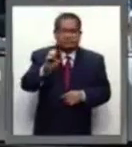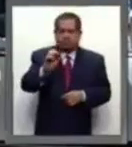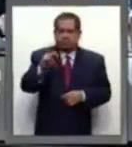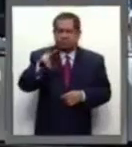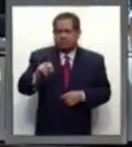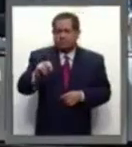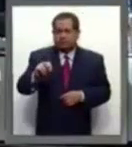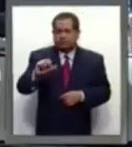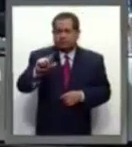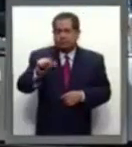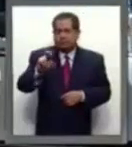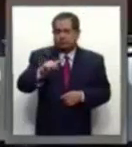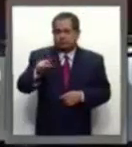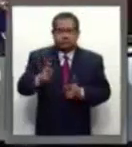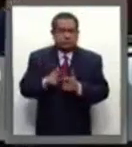Grupo Parlamentario de Morena.